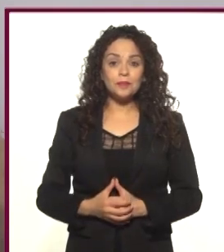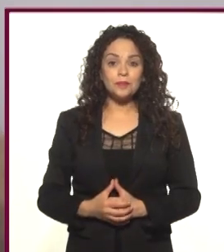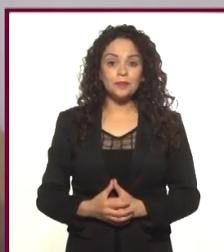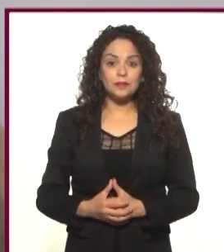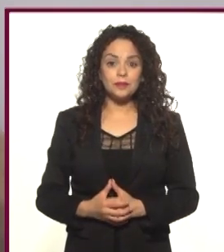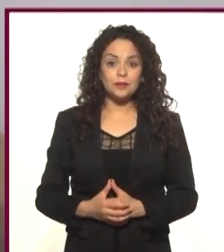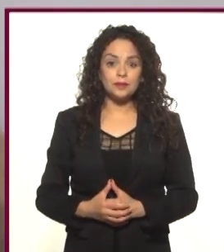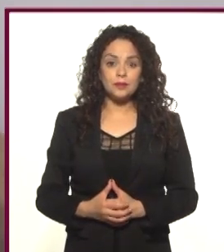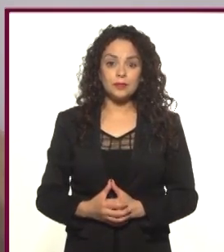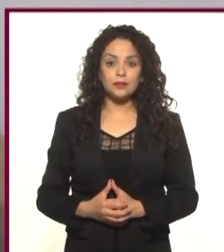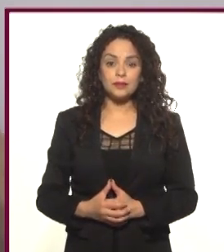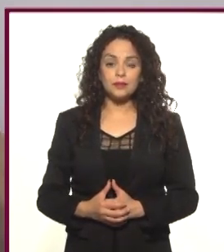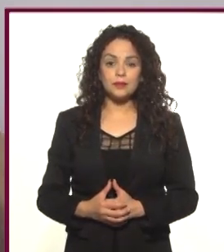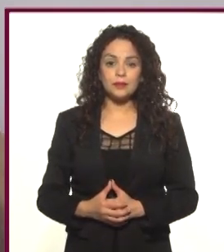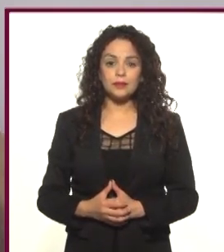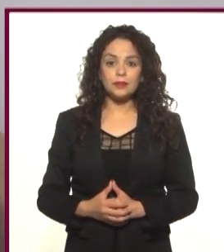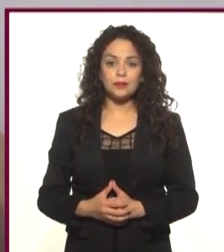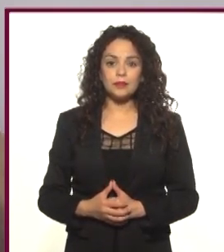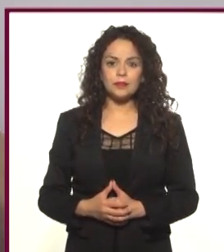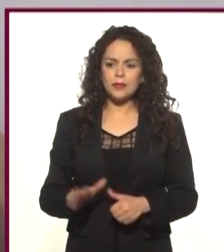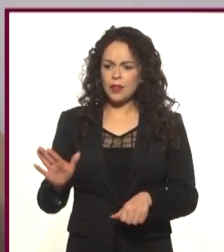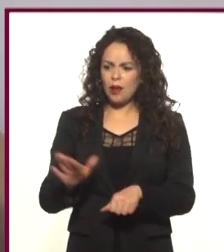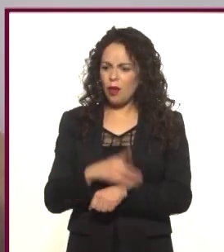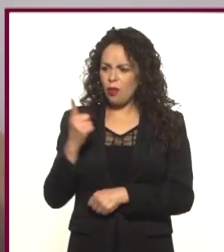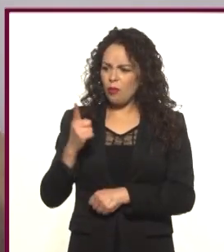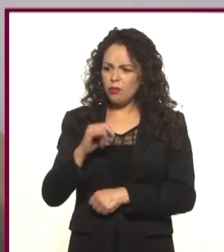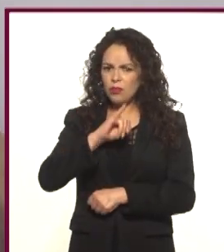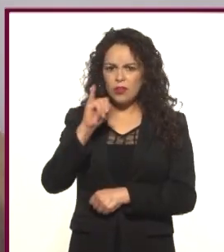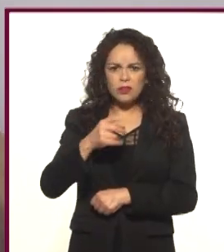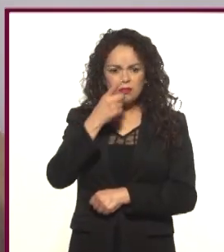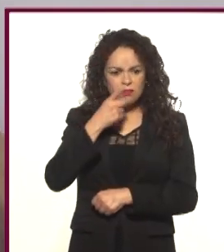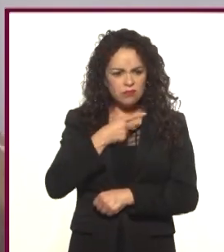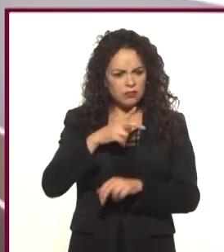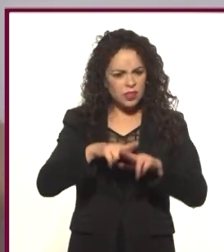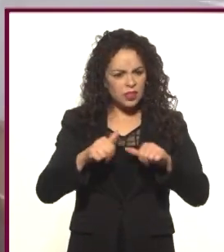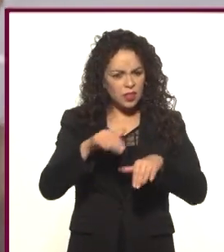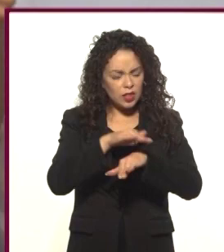de mi papá? ¿Por qué nadie nos dijo nada sobre estos